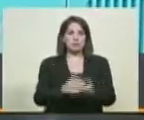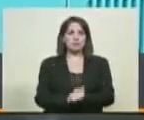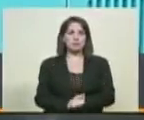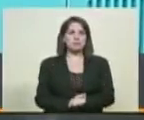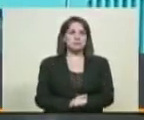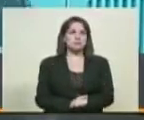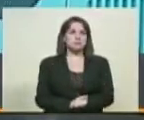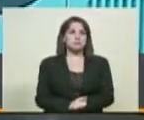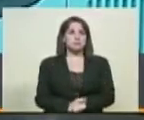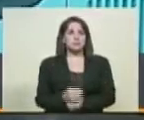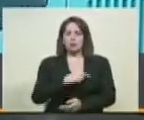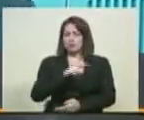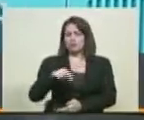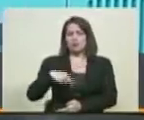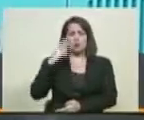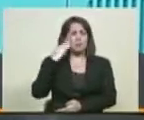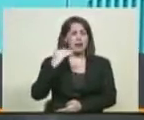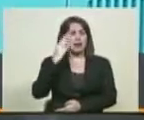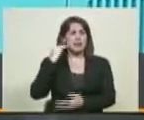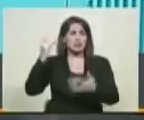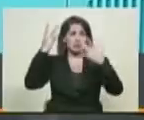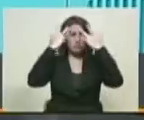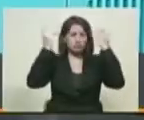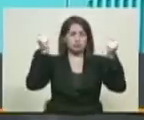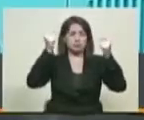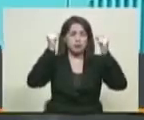Tenemos una gran experiencia, sabiduría,